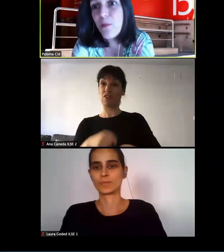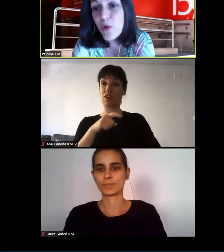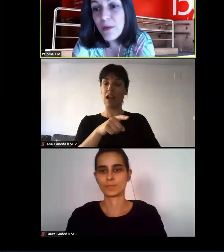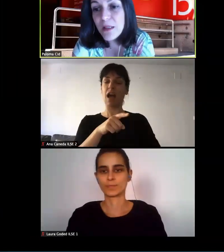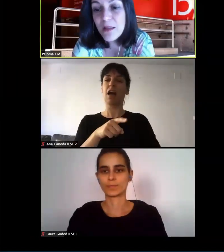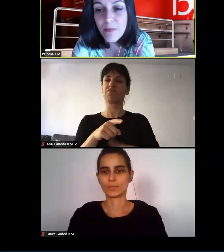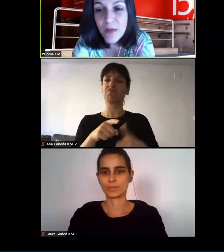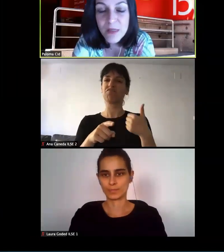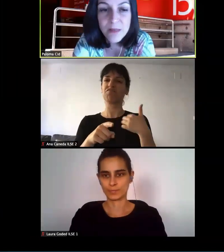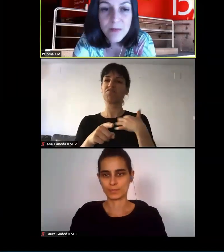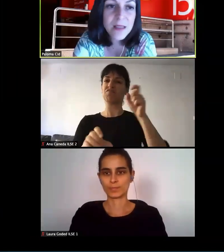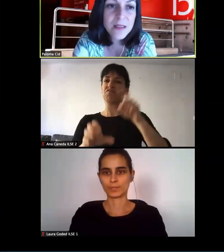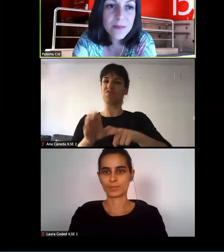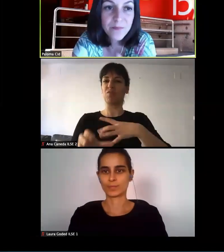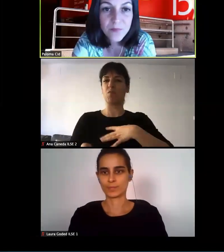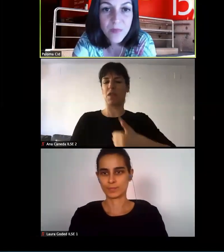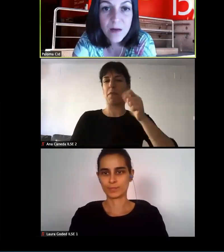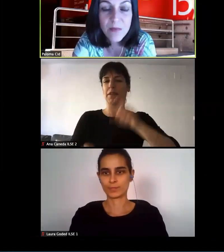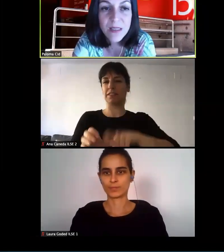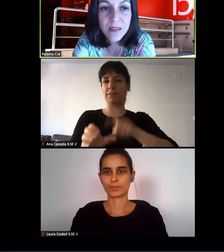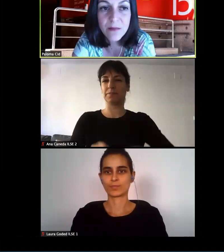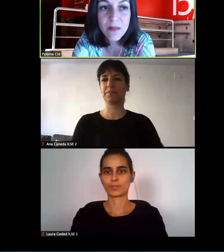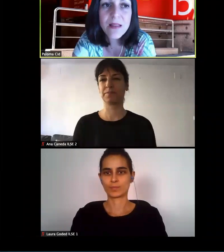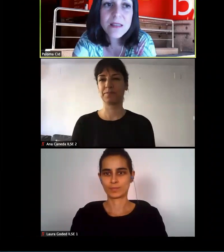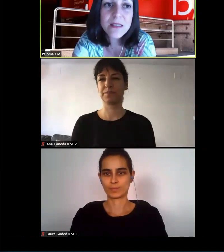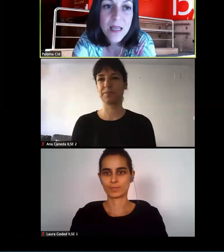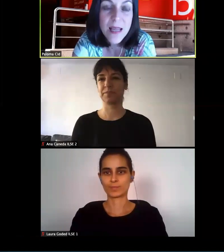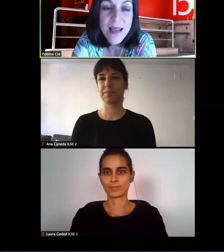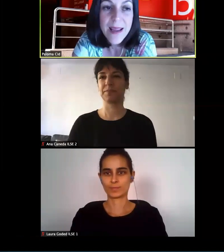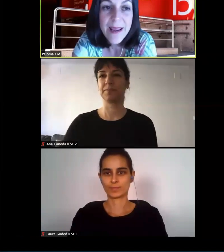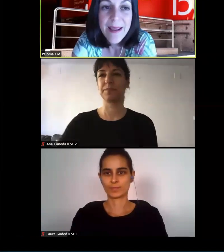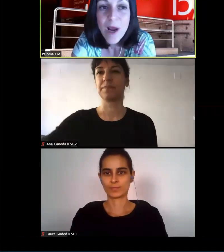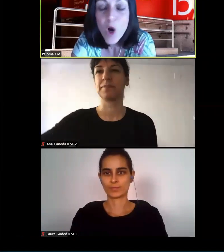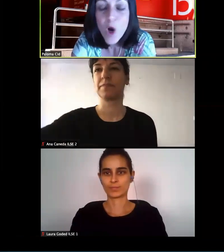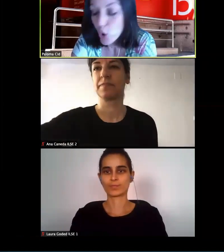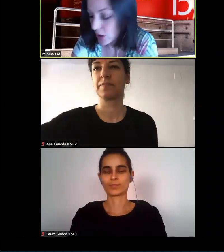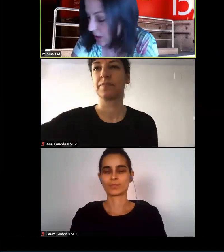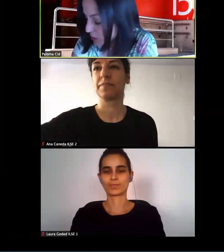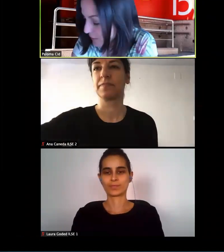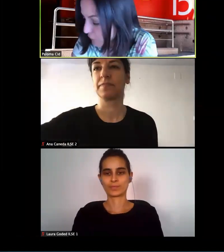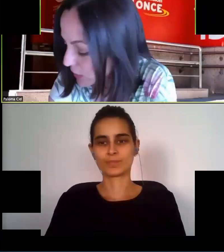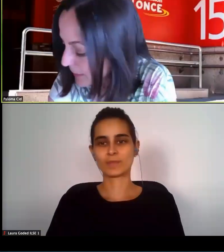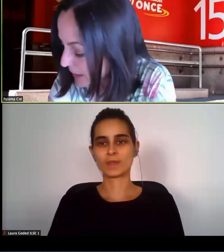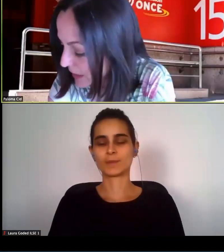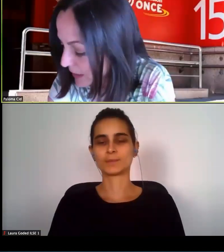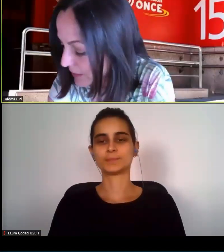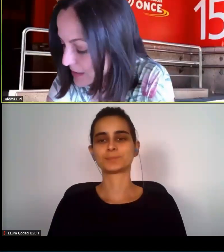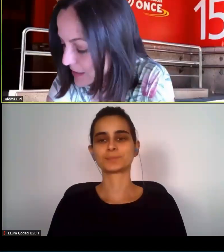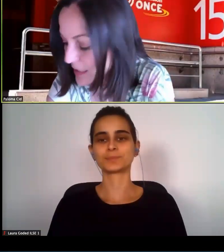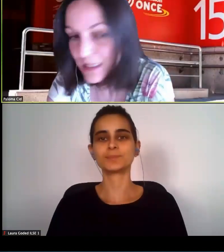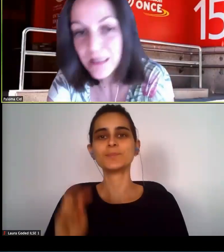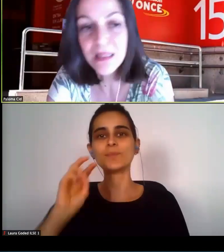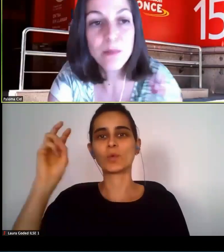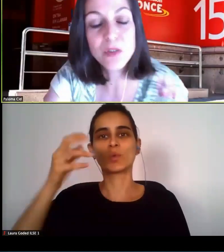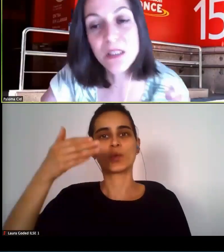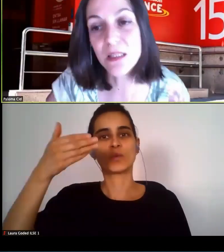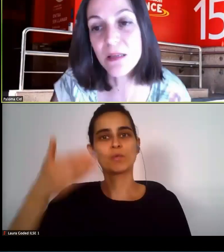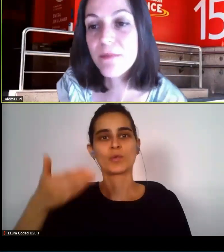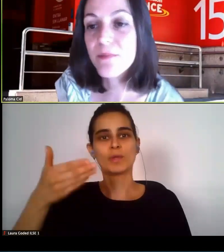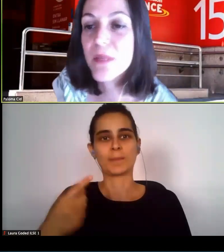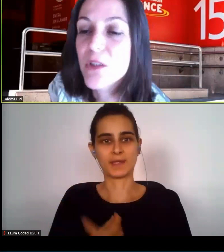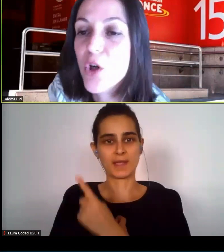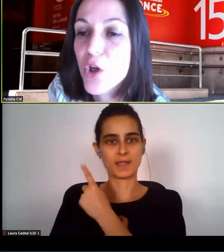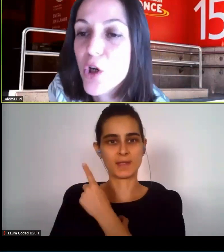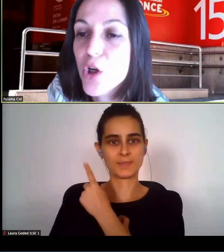que pueda participar más veces en más actividades. Otra cosa fundamental que veis en la siguiente